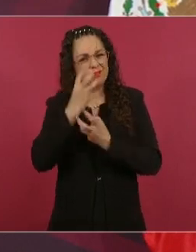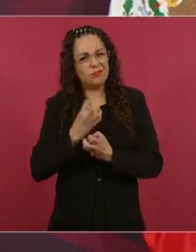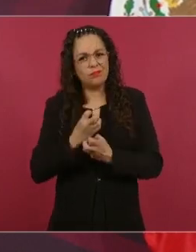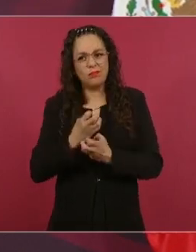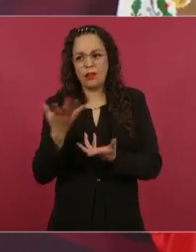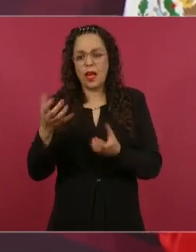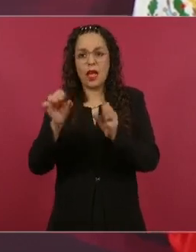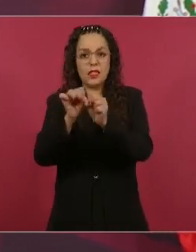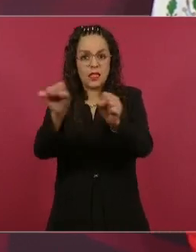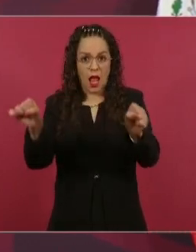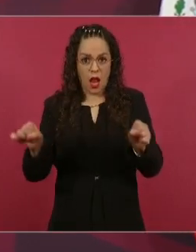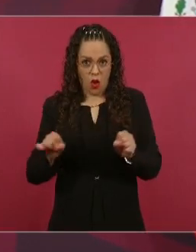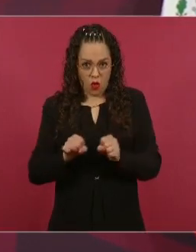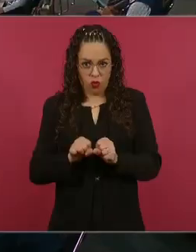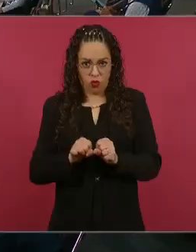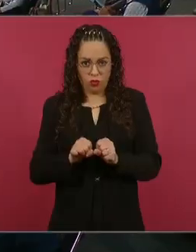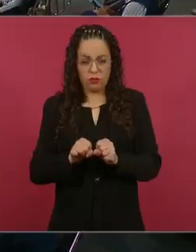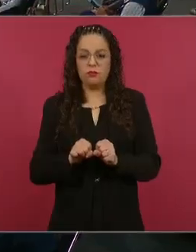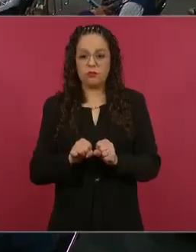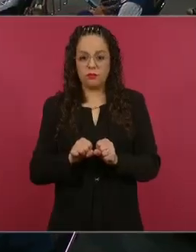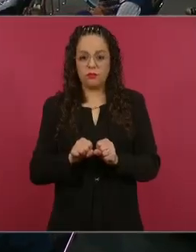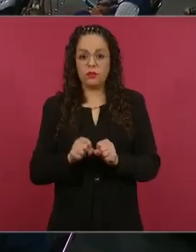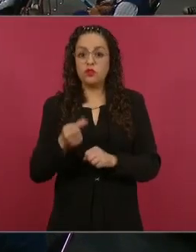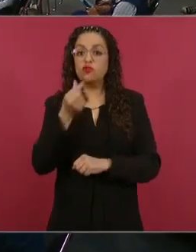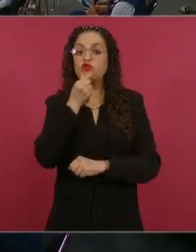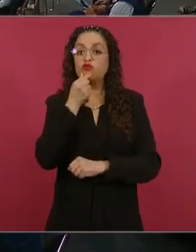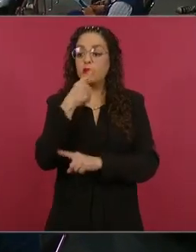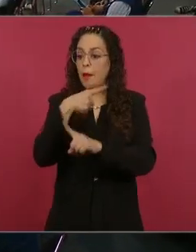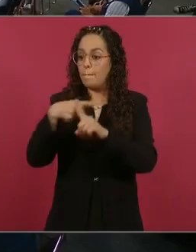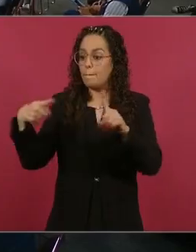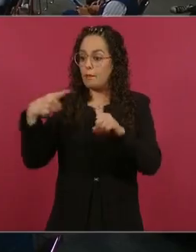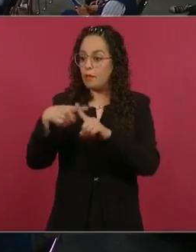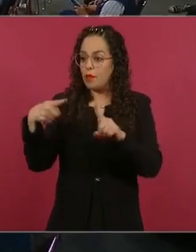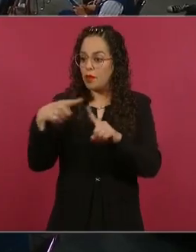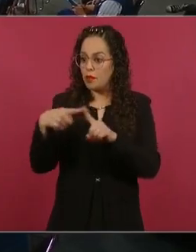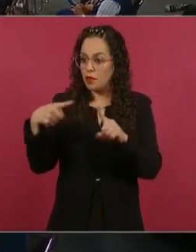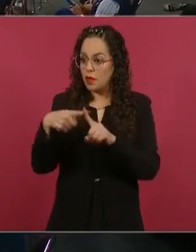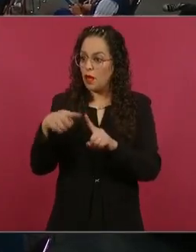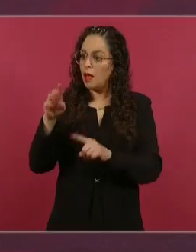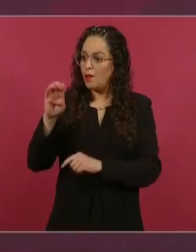la mitad de los niños tienen beca y la otra mitad no.